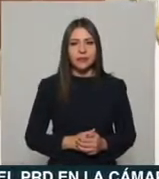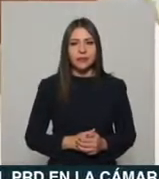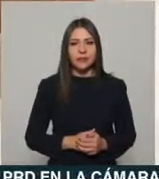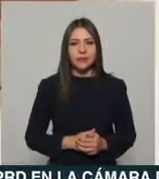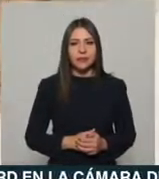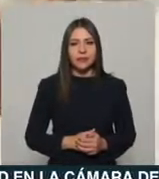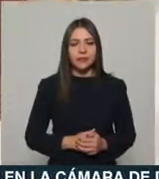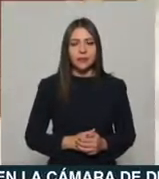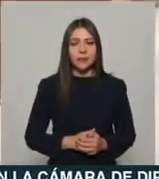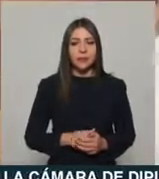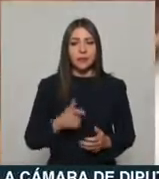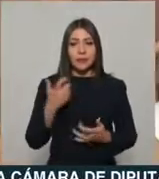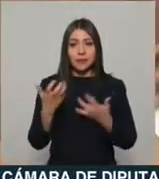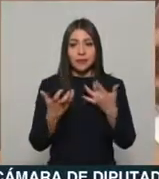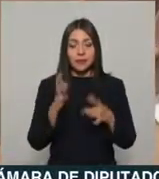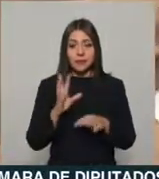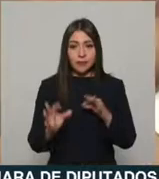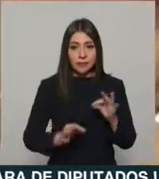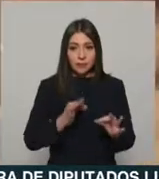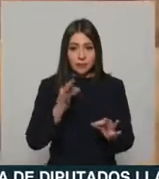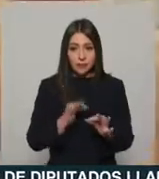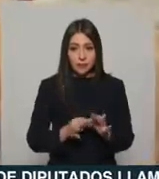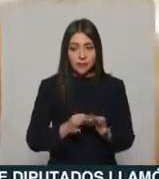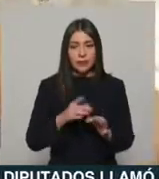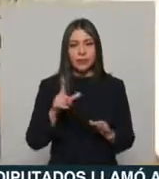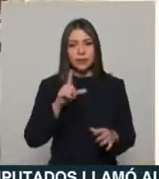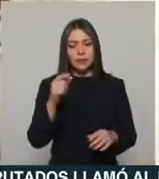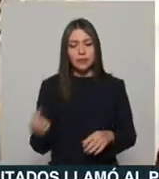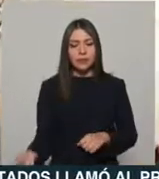Ya se acabaron de cocer. Los vamos a vaciar.